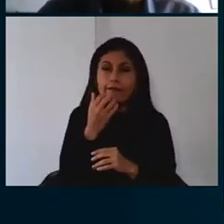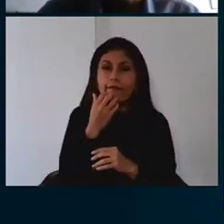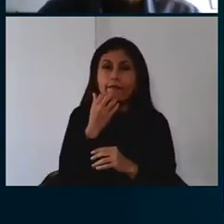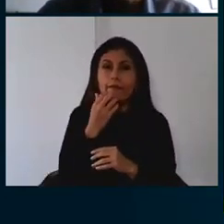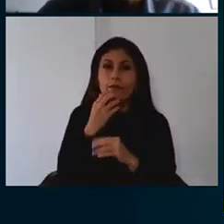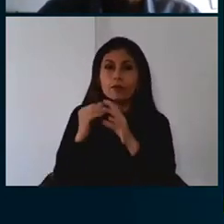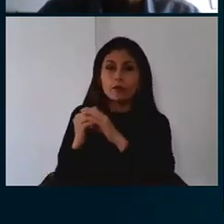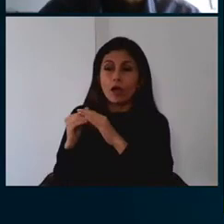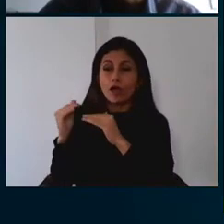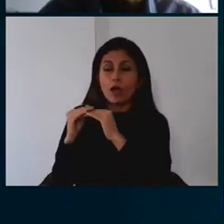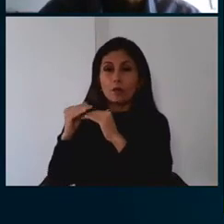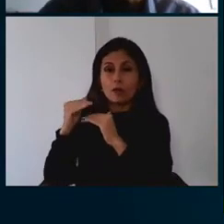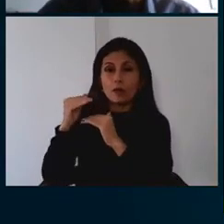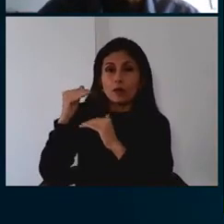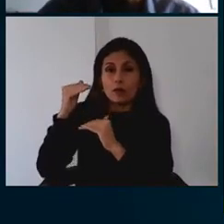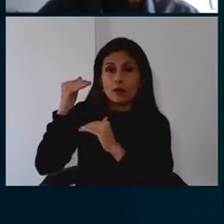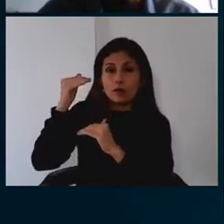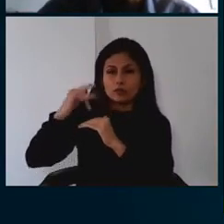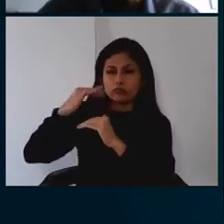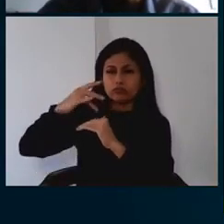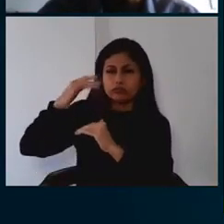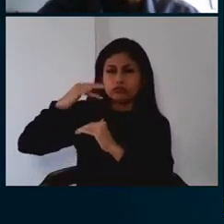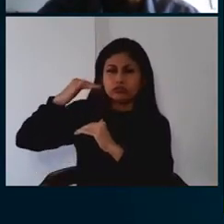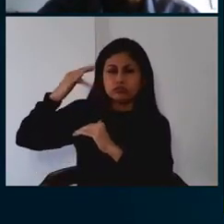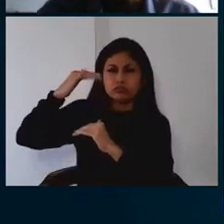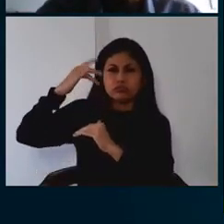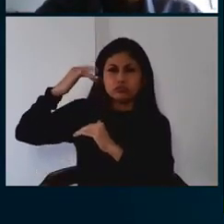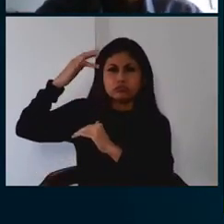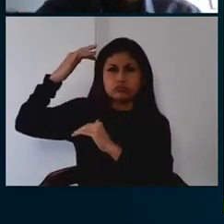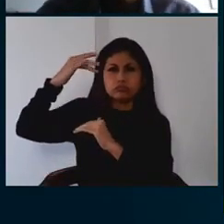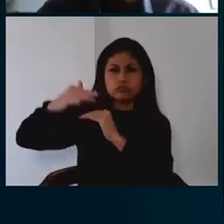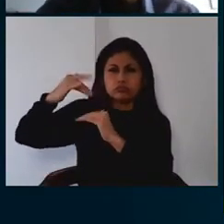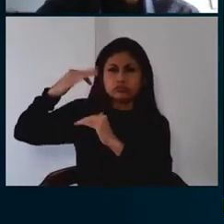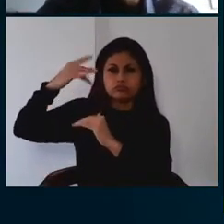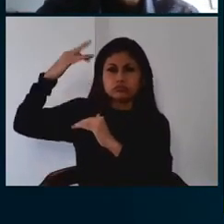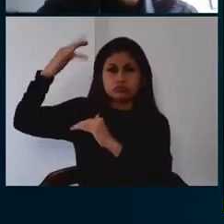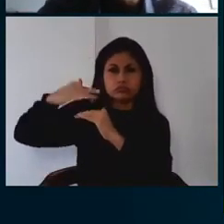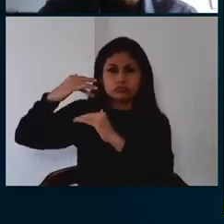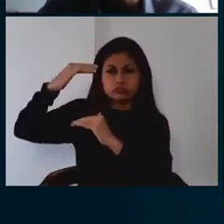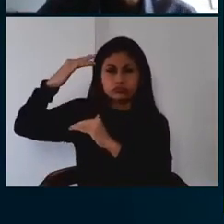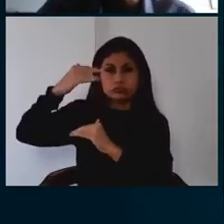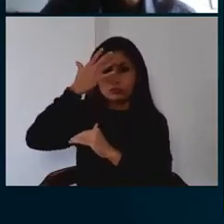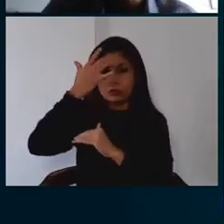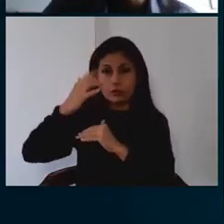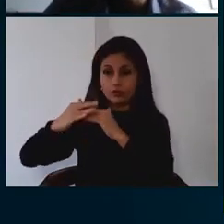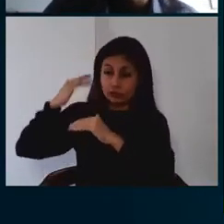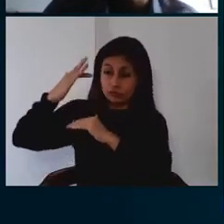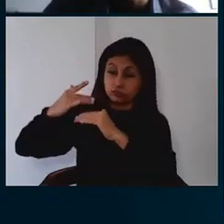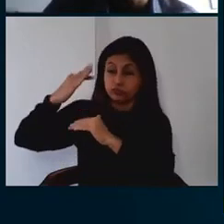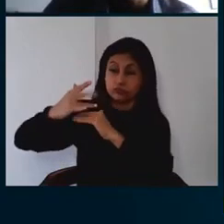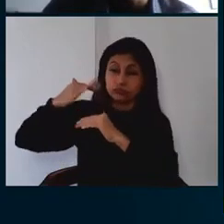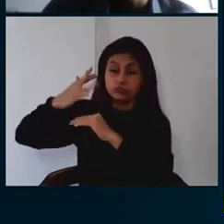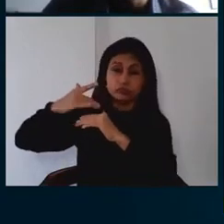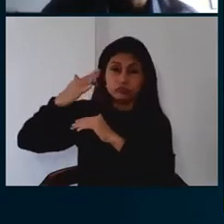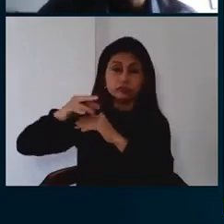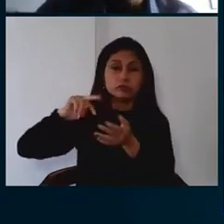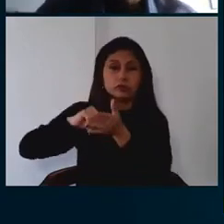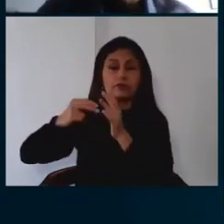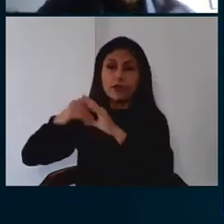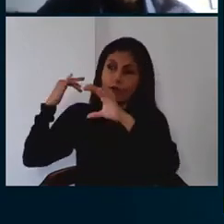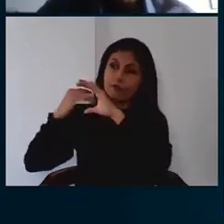un aumento de la perturbación de la superficie libre del agua. ¿Por qué? Porque hay mayor turbulencia significa una mayor cantidad de